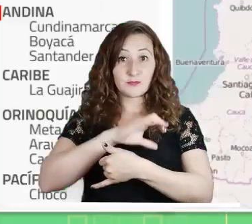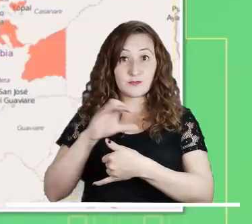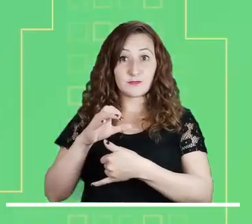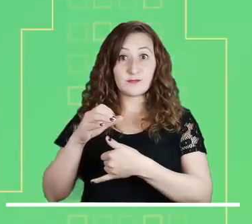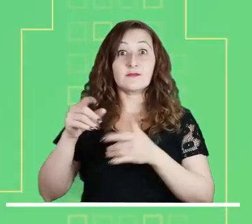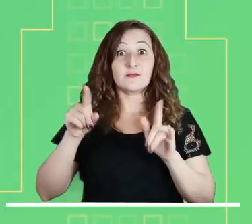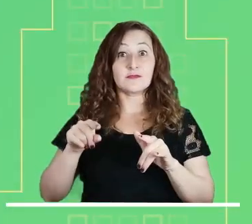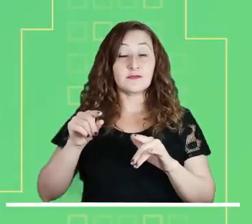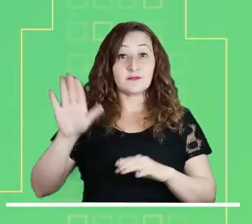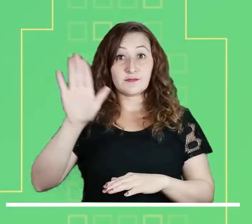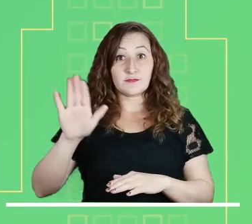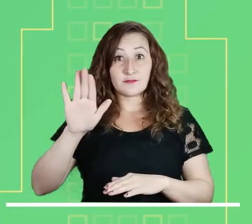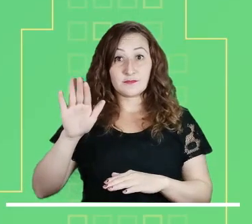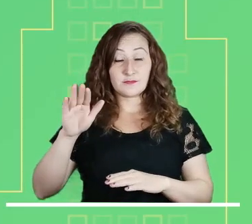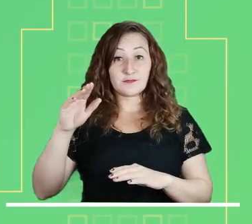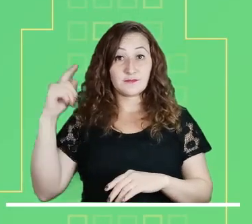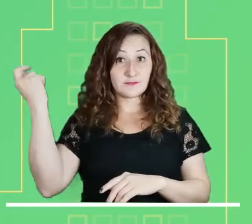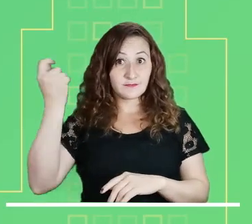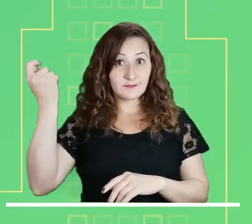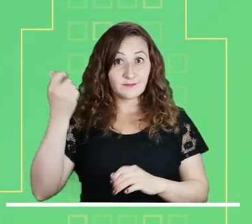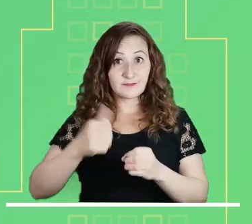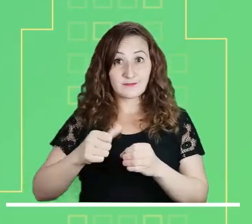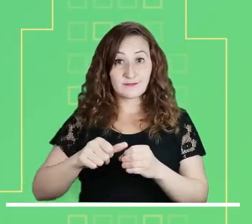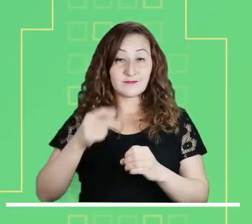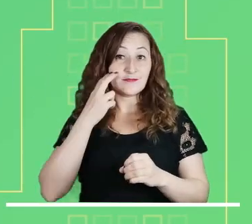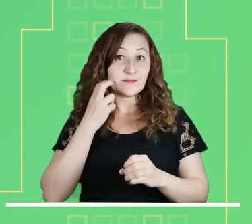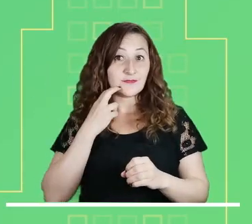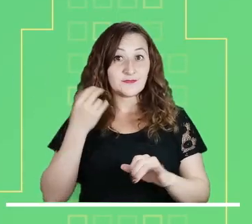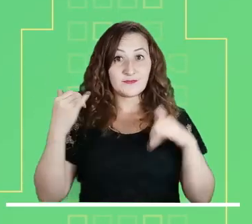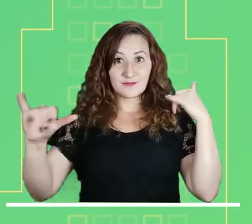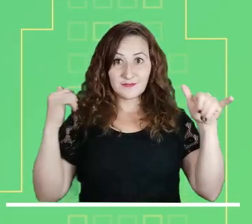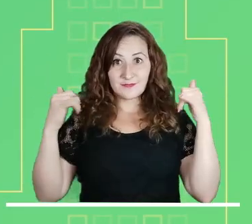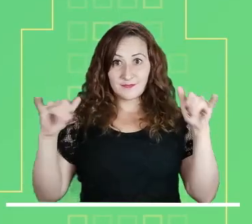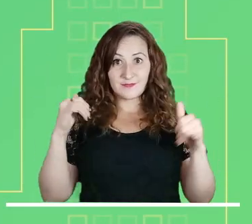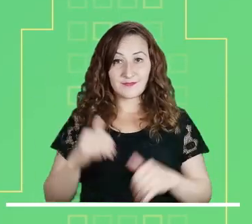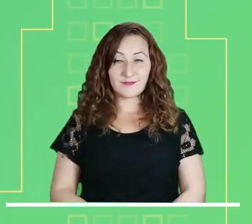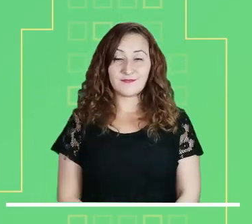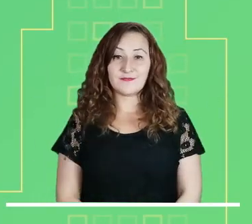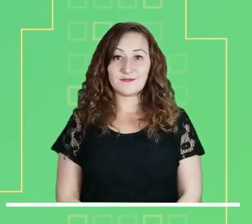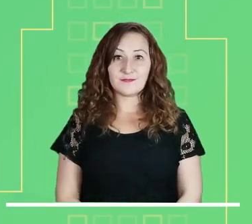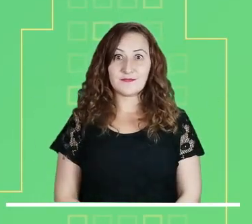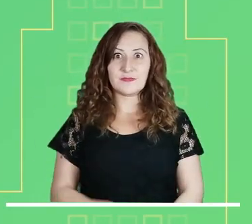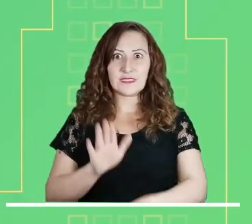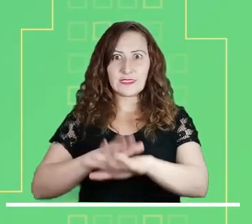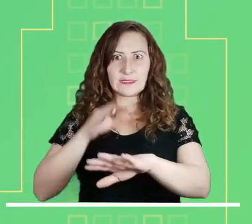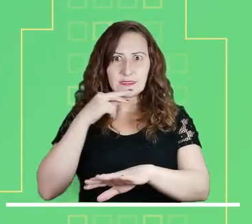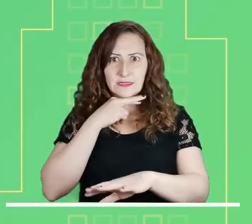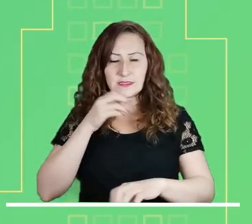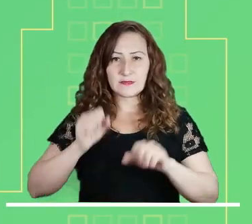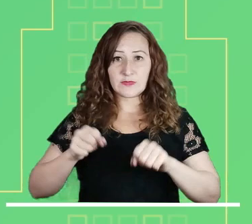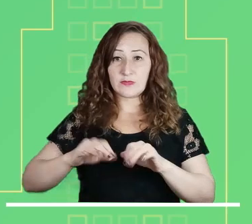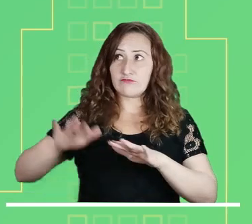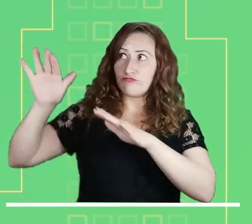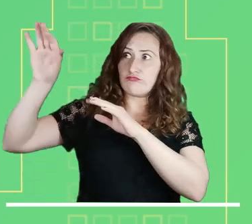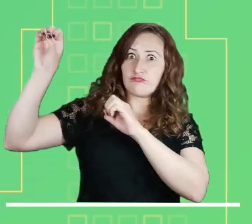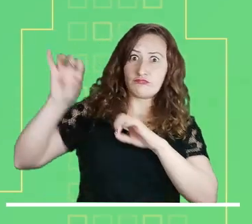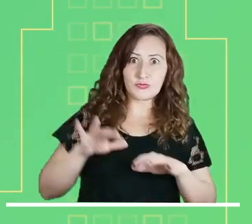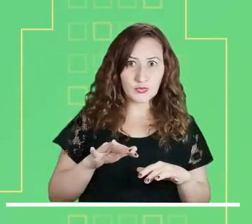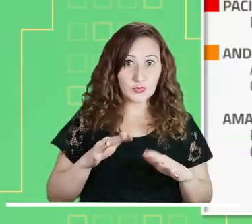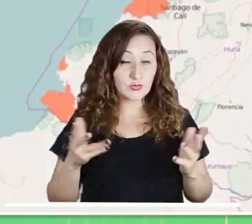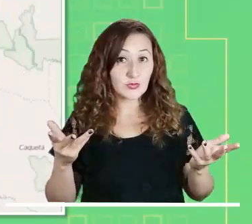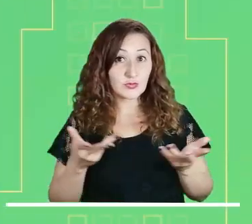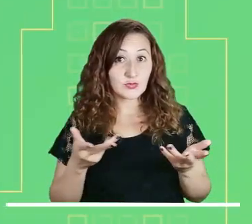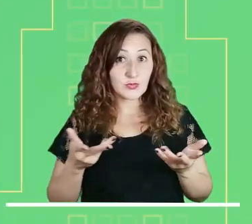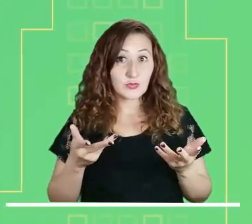Alerta roja por probabilidad de incendios en la cobertura vegetal de las regiones Andina y Caribe, así como en el departamento de Meta, Arauca, Chocó y